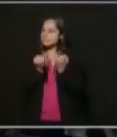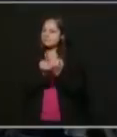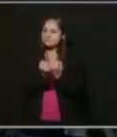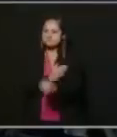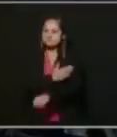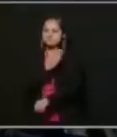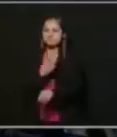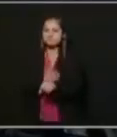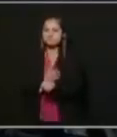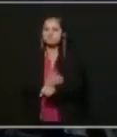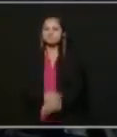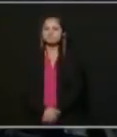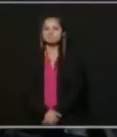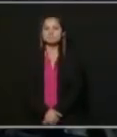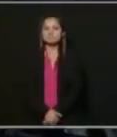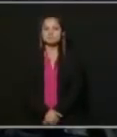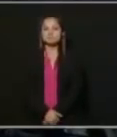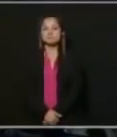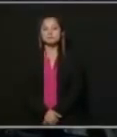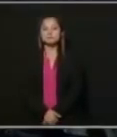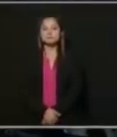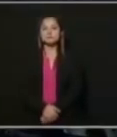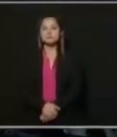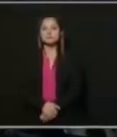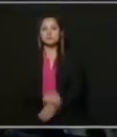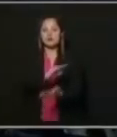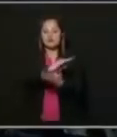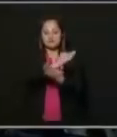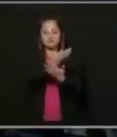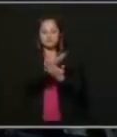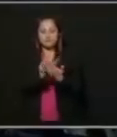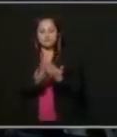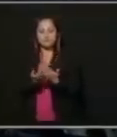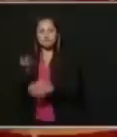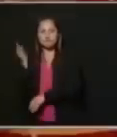para la falsificación de facturas,